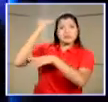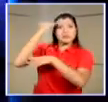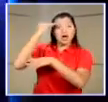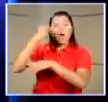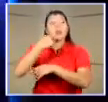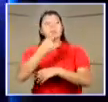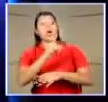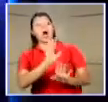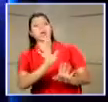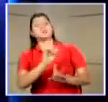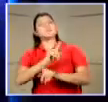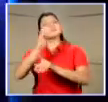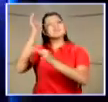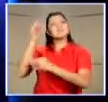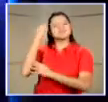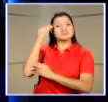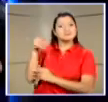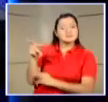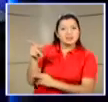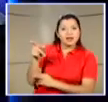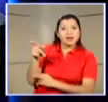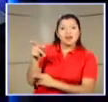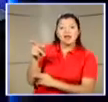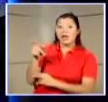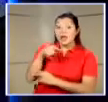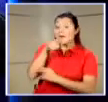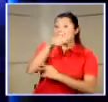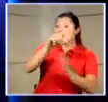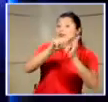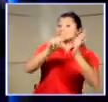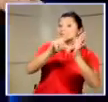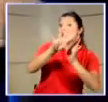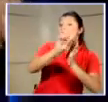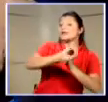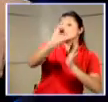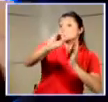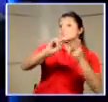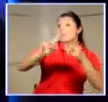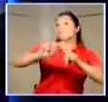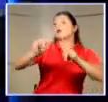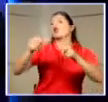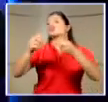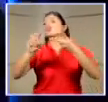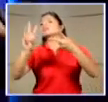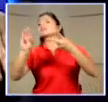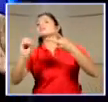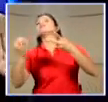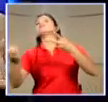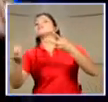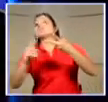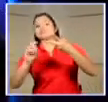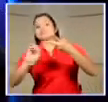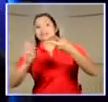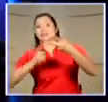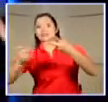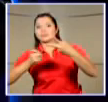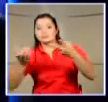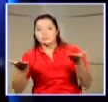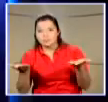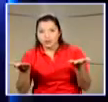no, pero les sonó. Es decir, hay otro 60% del que nadie tiene absoluto control, para